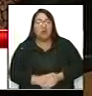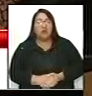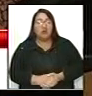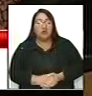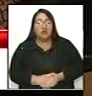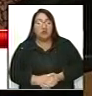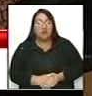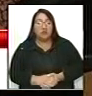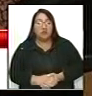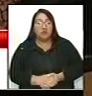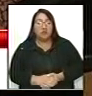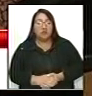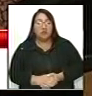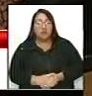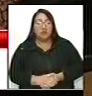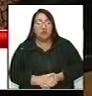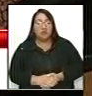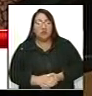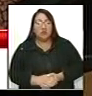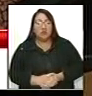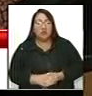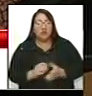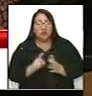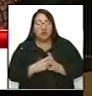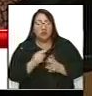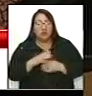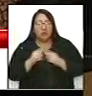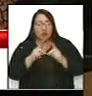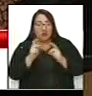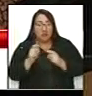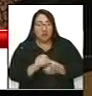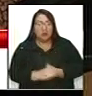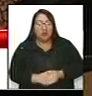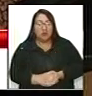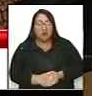proceso. Comenzamos entonces con las preguntas.